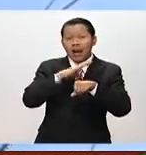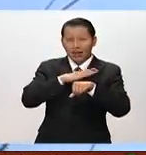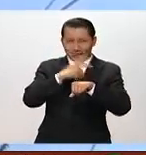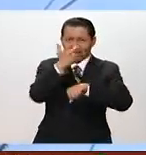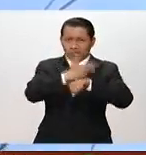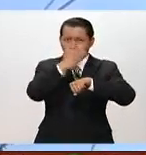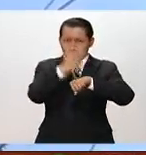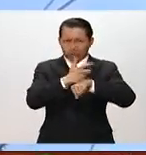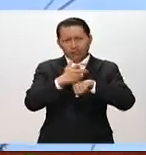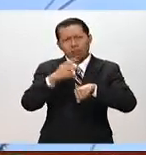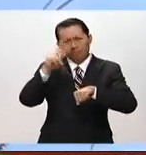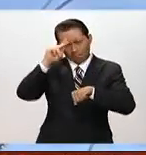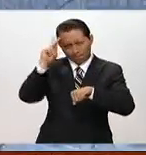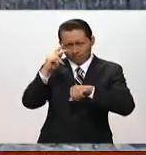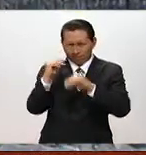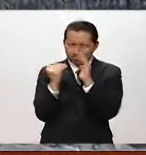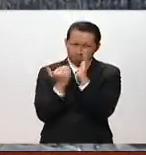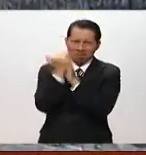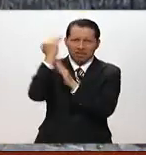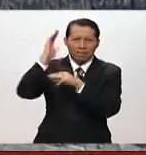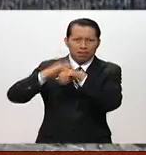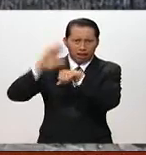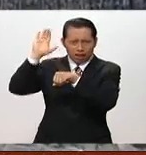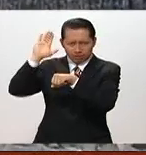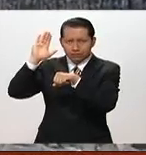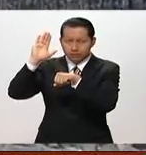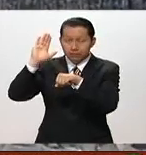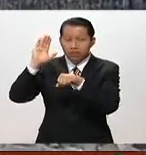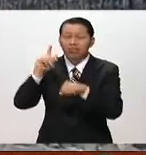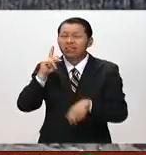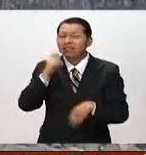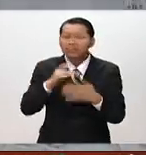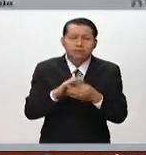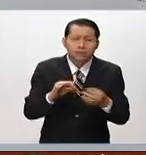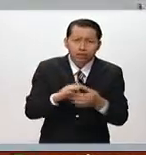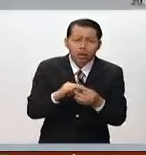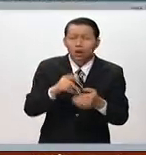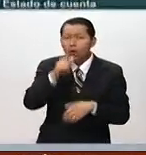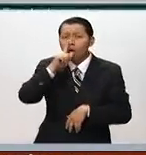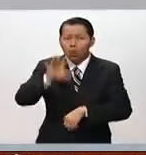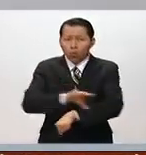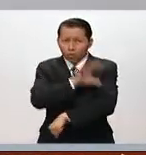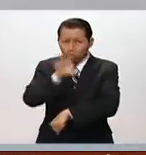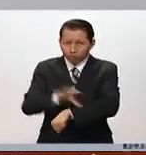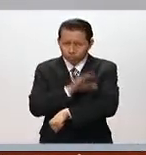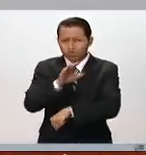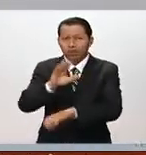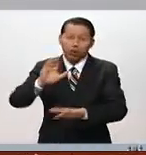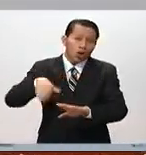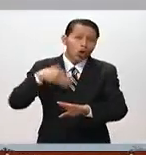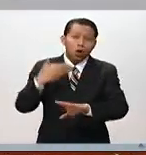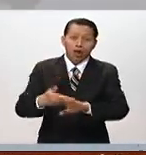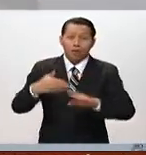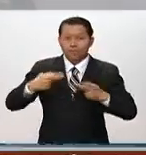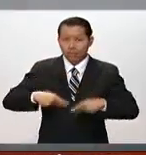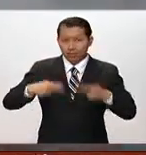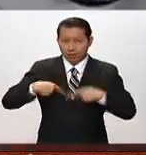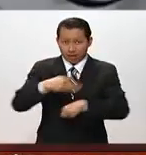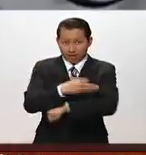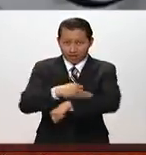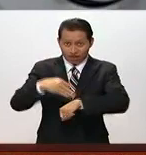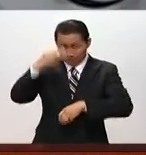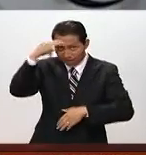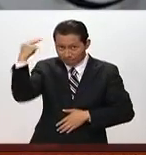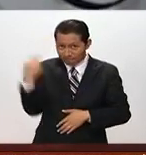Americana. Asimismo, señaló que el alza en las tarifas eléctricas no afecta el bolsillo de las familias mexicanas.